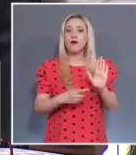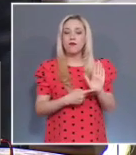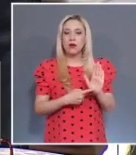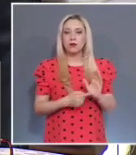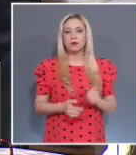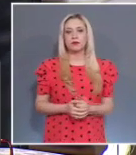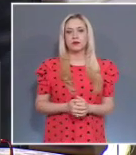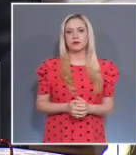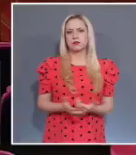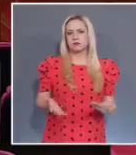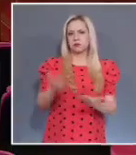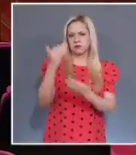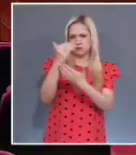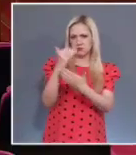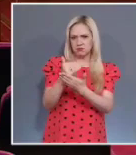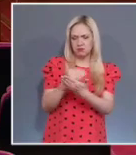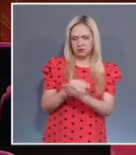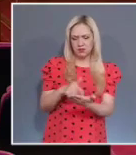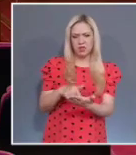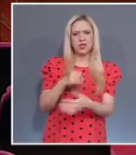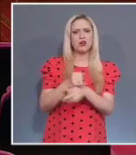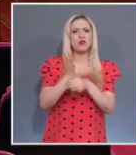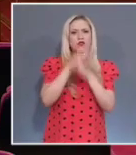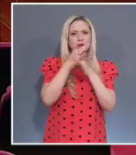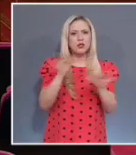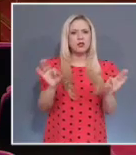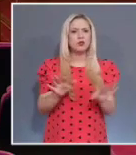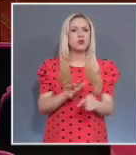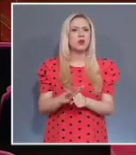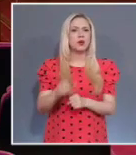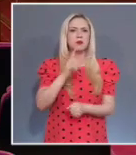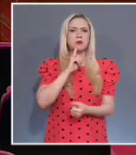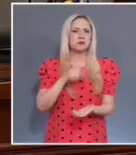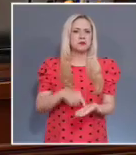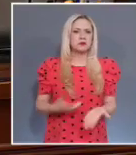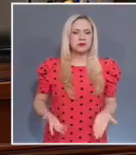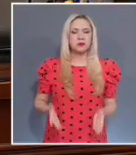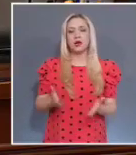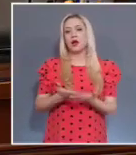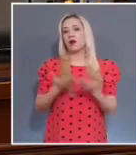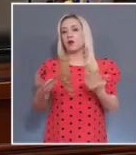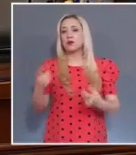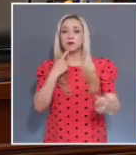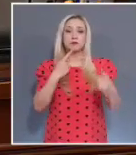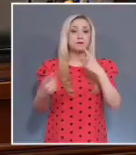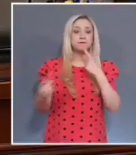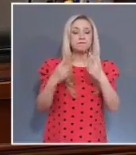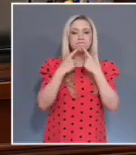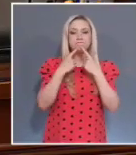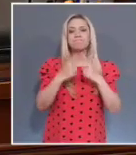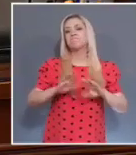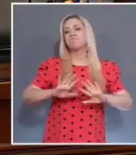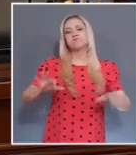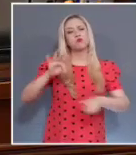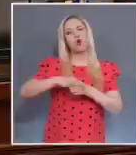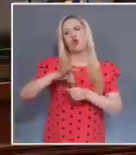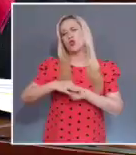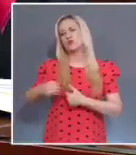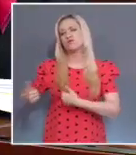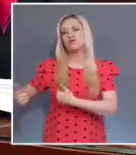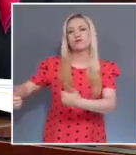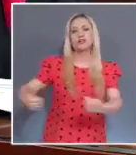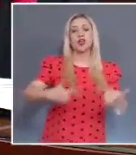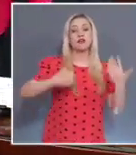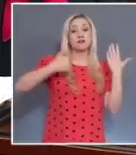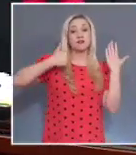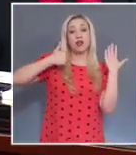clasificación de la información. Al dársele el carácter de acto administrativo, fueron suficientes los votos de 6 ministras y ministros